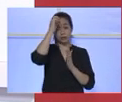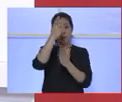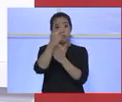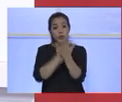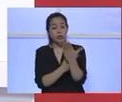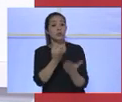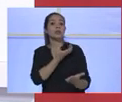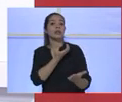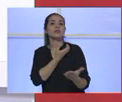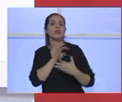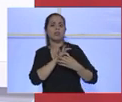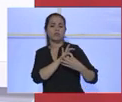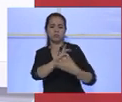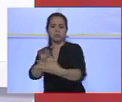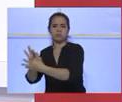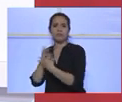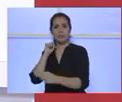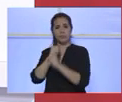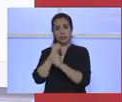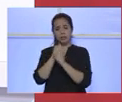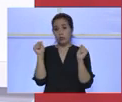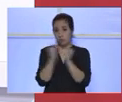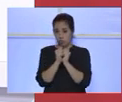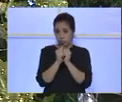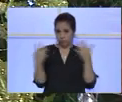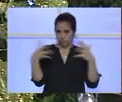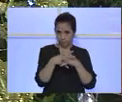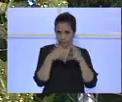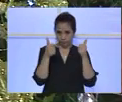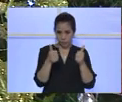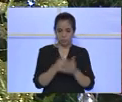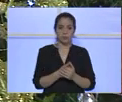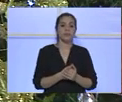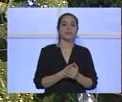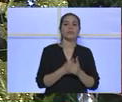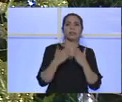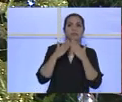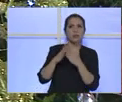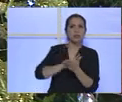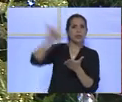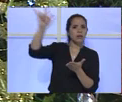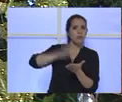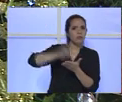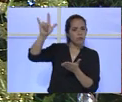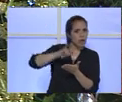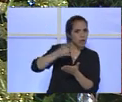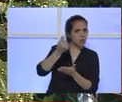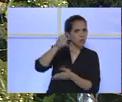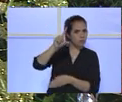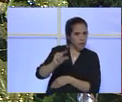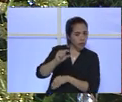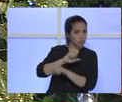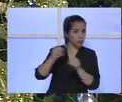sectores civiles, políticos, y así lo vamos a encarar. Los vuelos están cada vez más accesibles, es decir, prácticamente